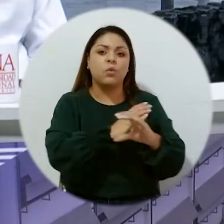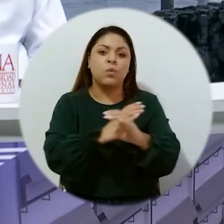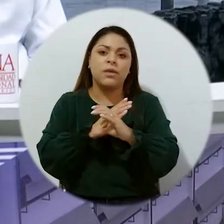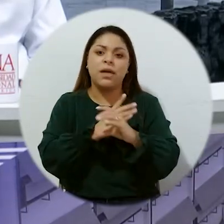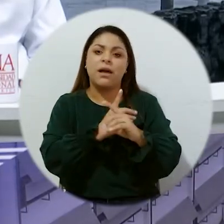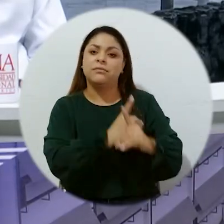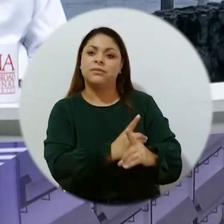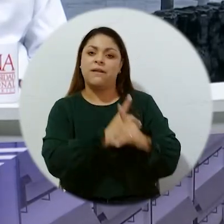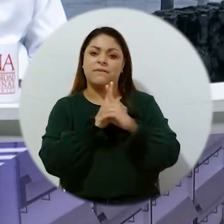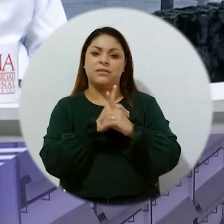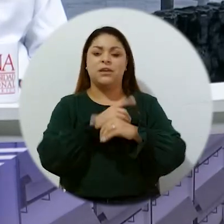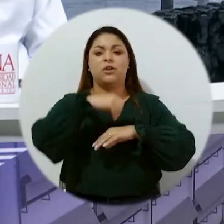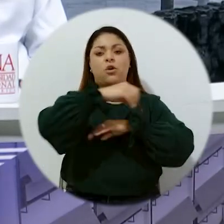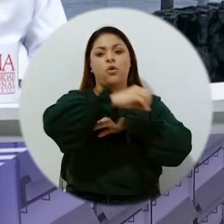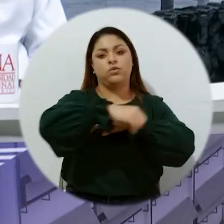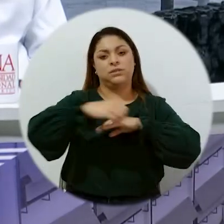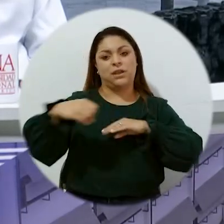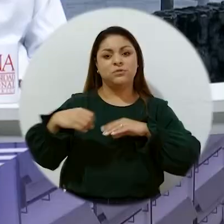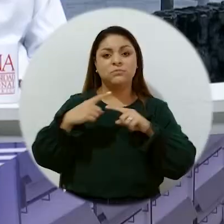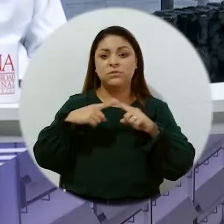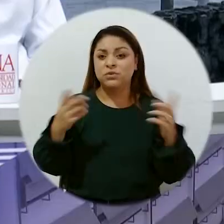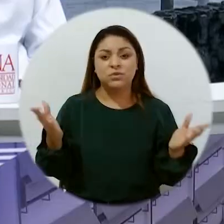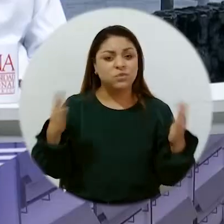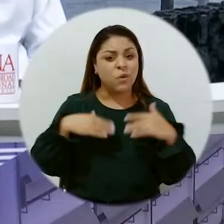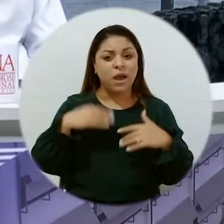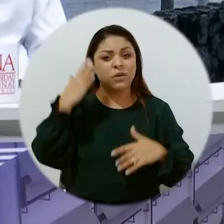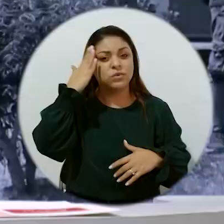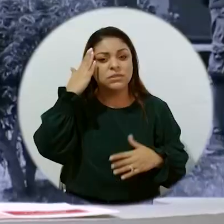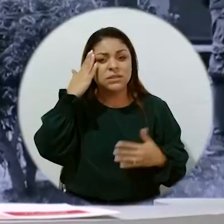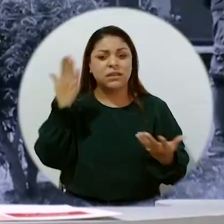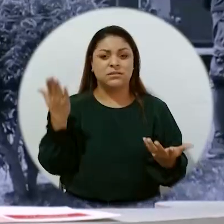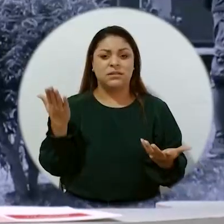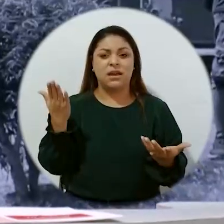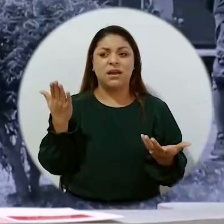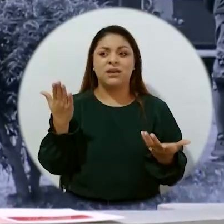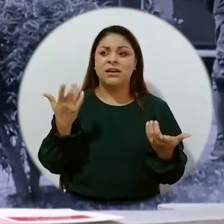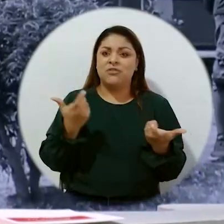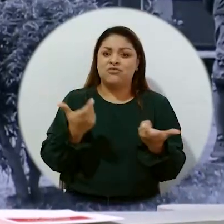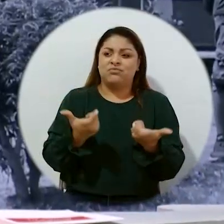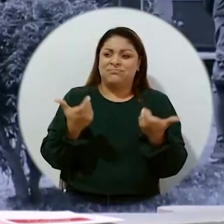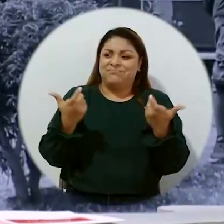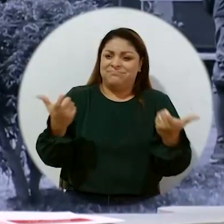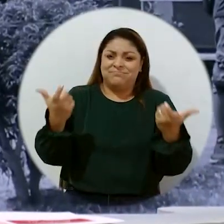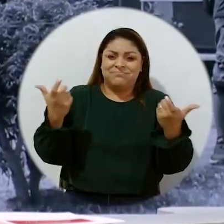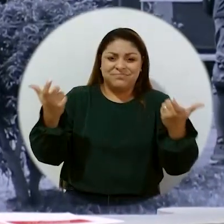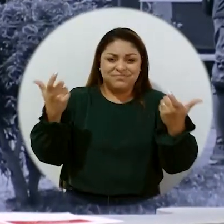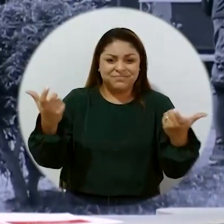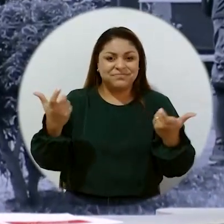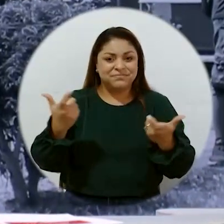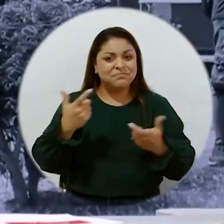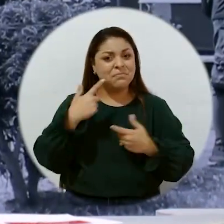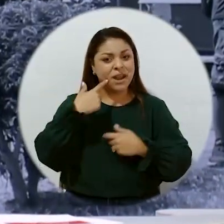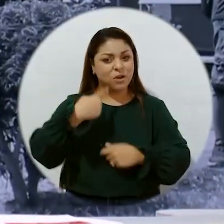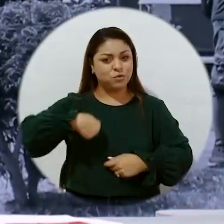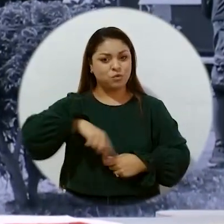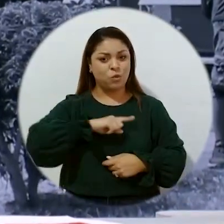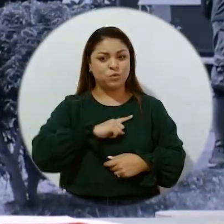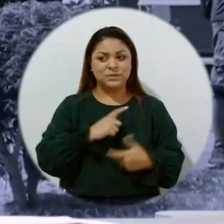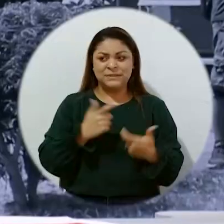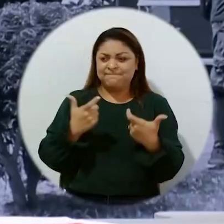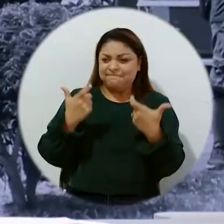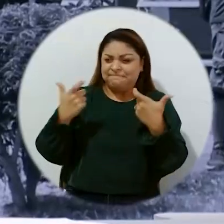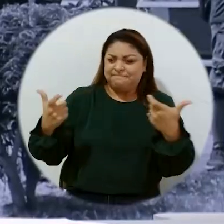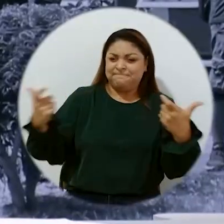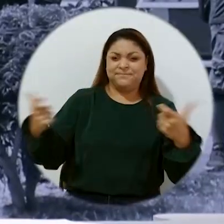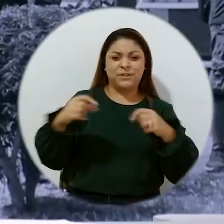defender nuestros océanos si no tenemos una conciencia de la riqueza que significan para el país,